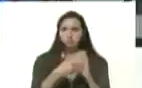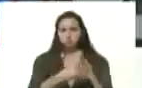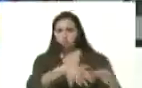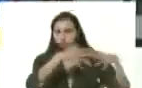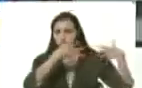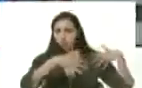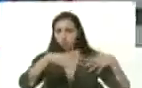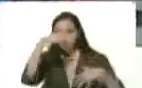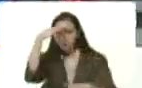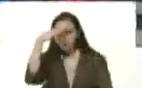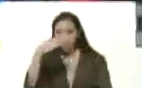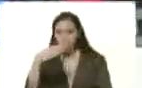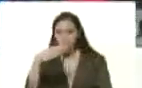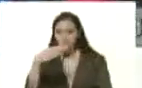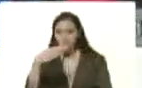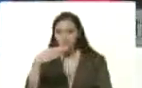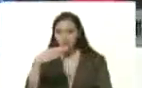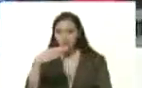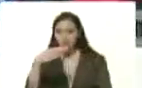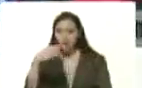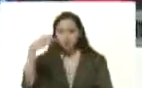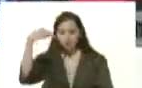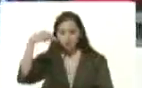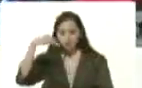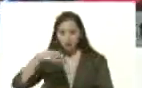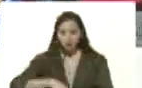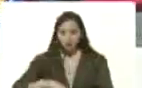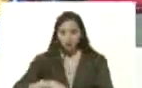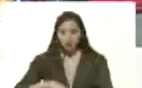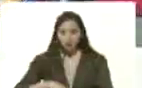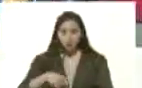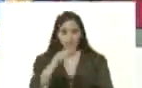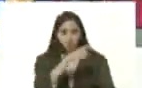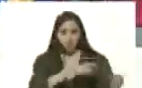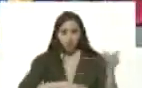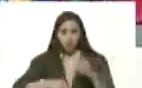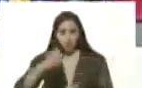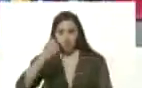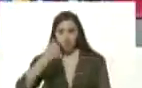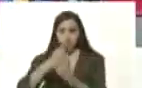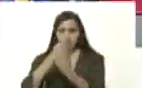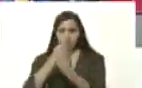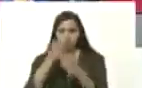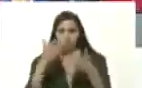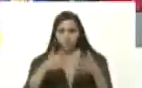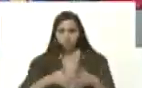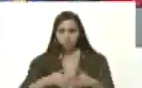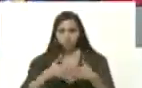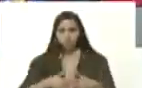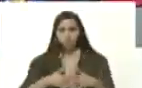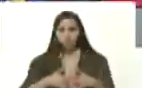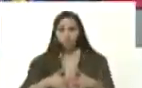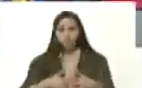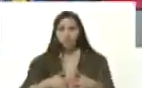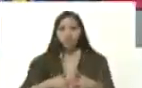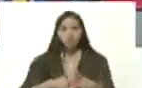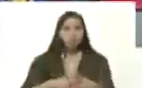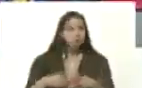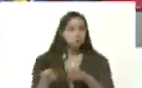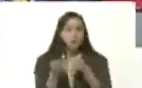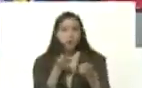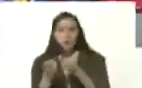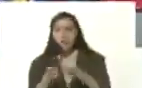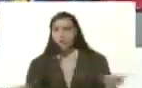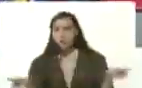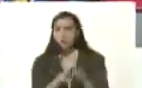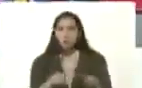Venezuela, sus aliados aquí en Venezuela, los pitiyanquis lacayos, van a ser tratados como